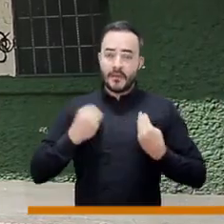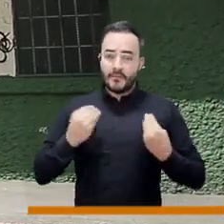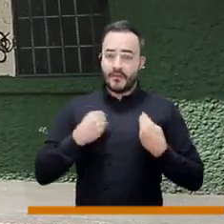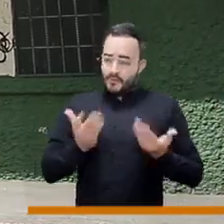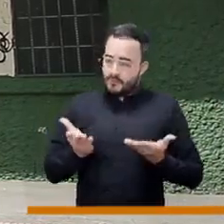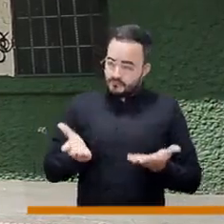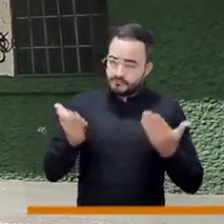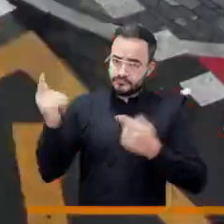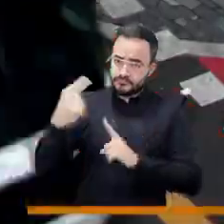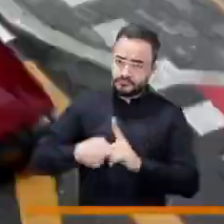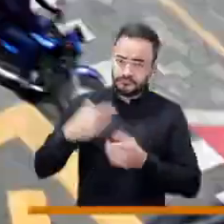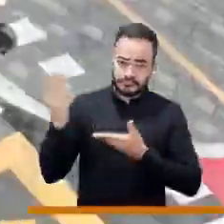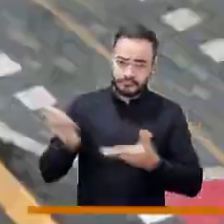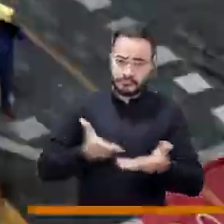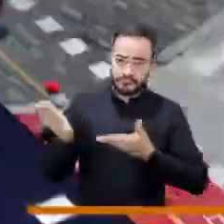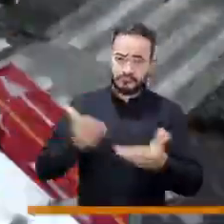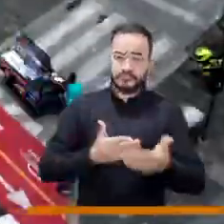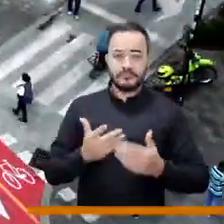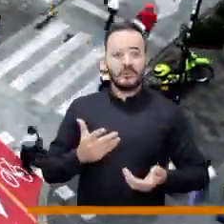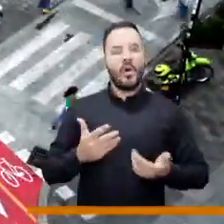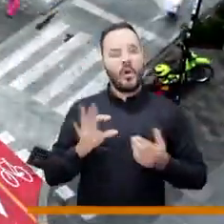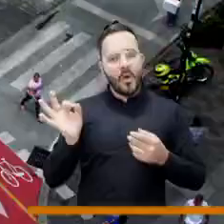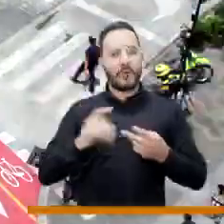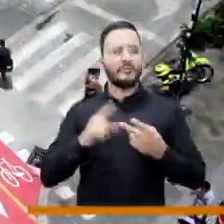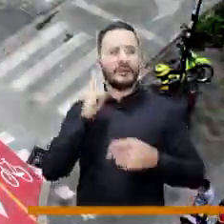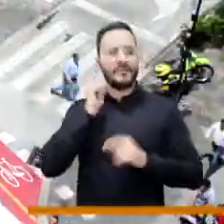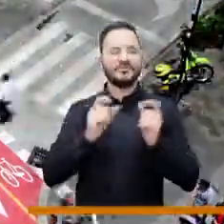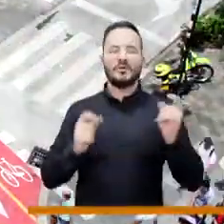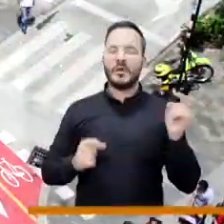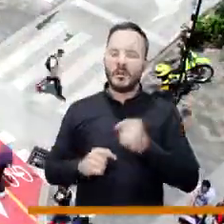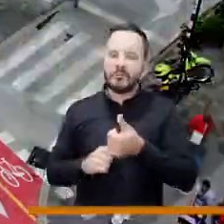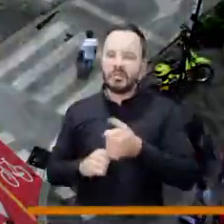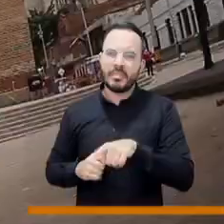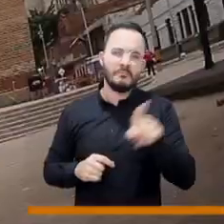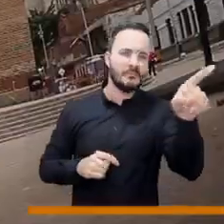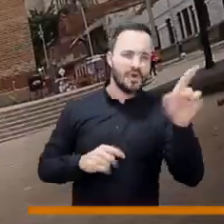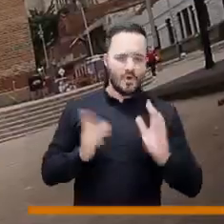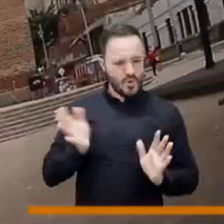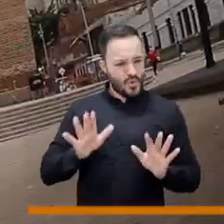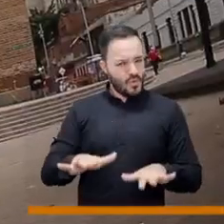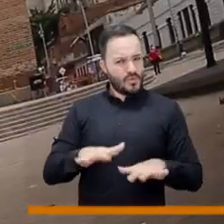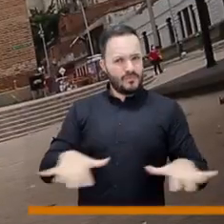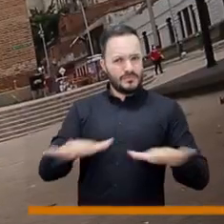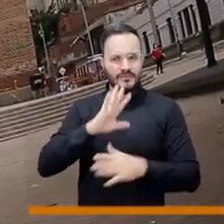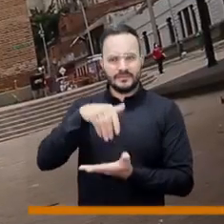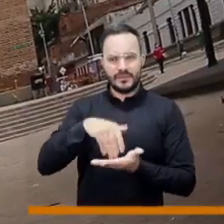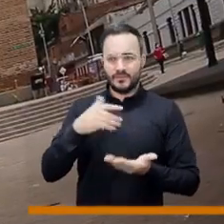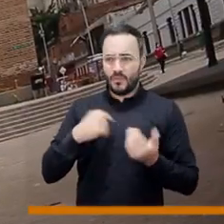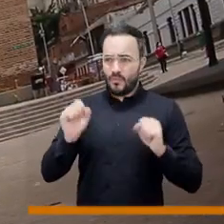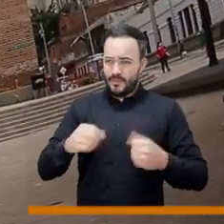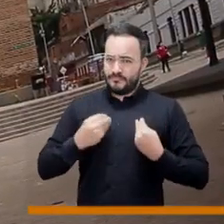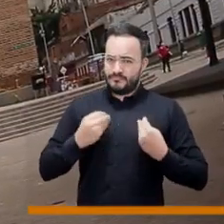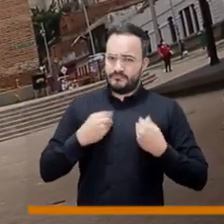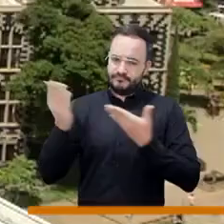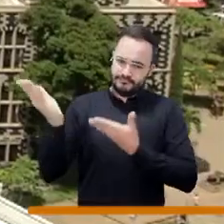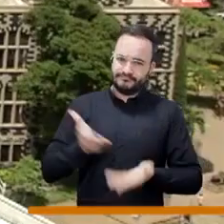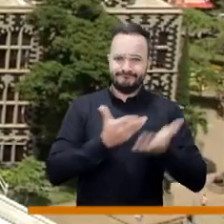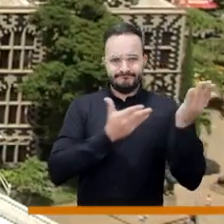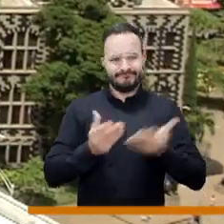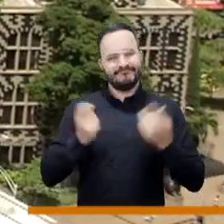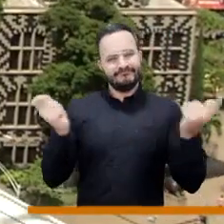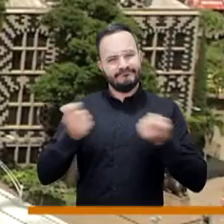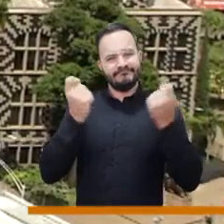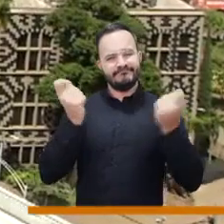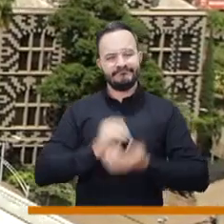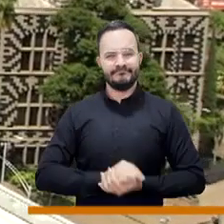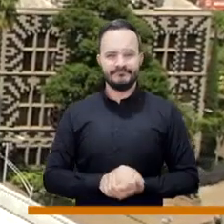viviendas sostenibles, que no sean solo un lugar para transitar y que la gente encuentre útil y agradable volver a vivir en el